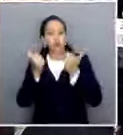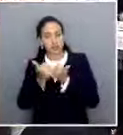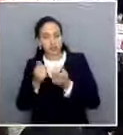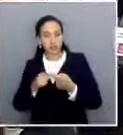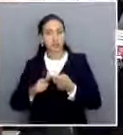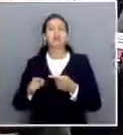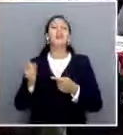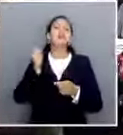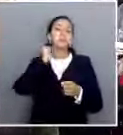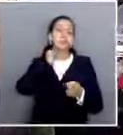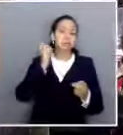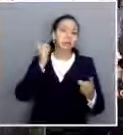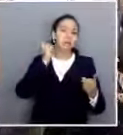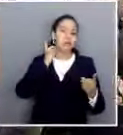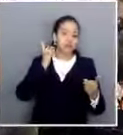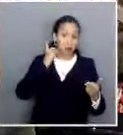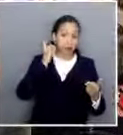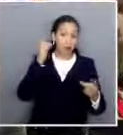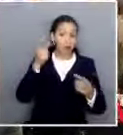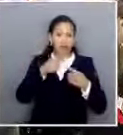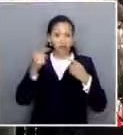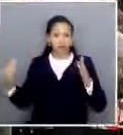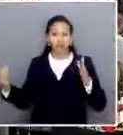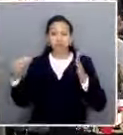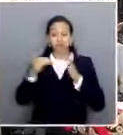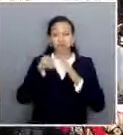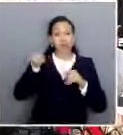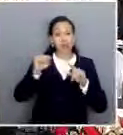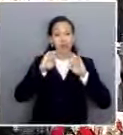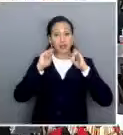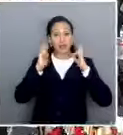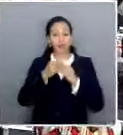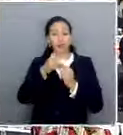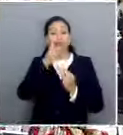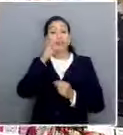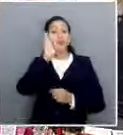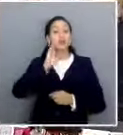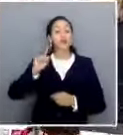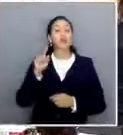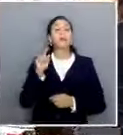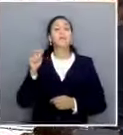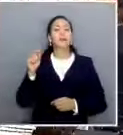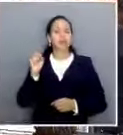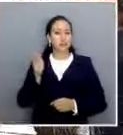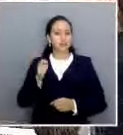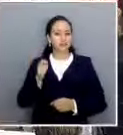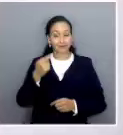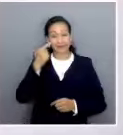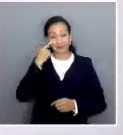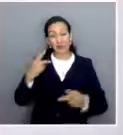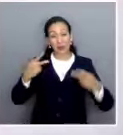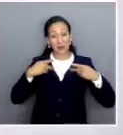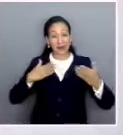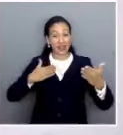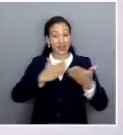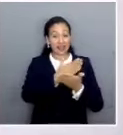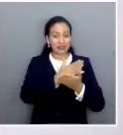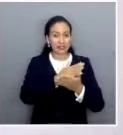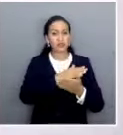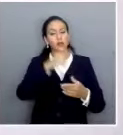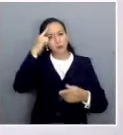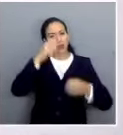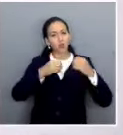y ciudadanía, la ministra presidenta reconoció que la justicia está lejos de las personas. La mayor